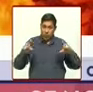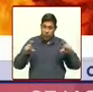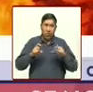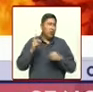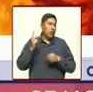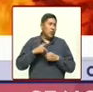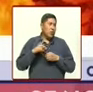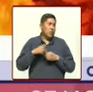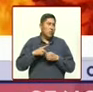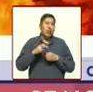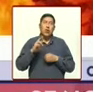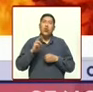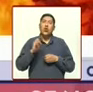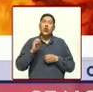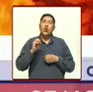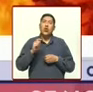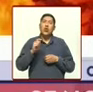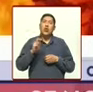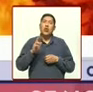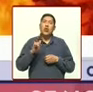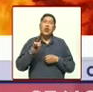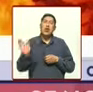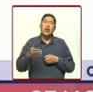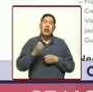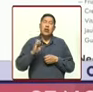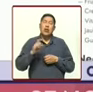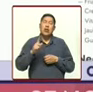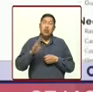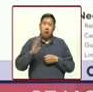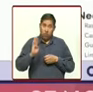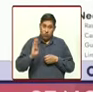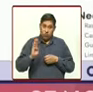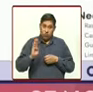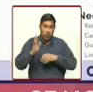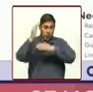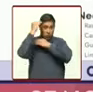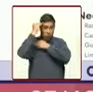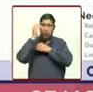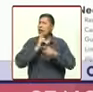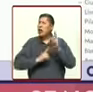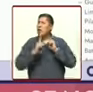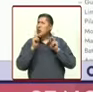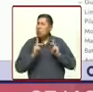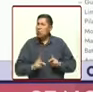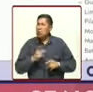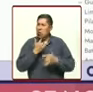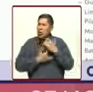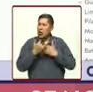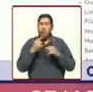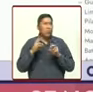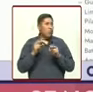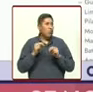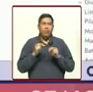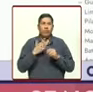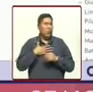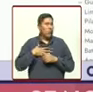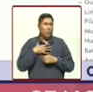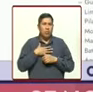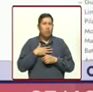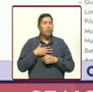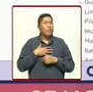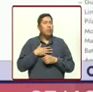pertenece, ojo, al Rotary Club de Santa Cruz de la Sierra. No se deje engañar con algunas personas que lucran con la necesidad y el